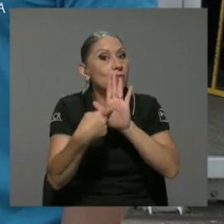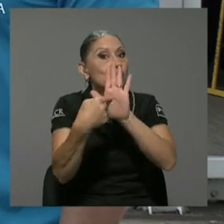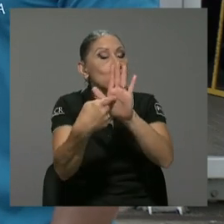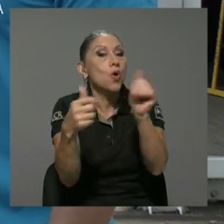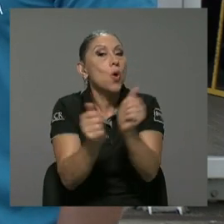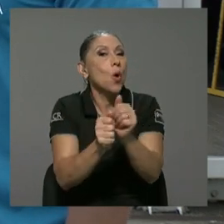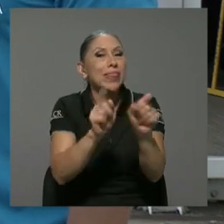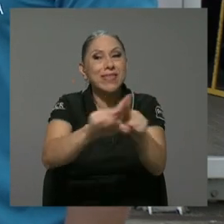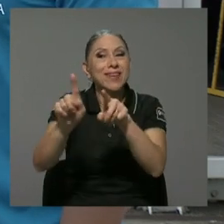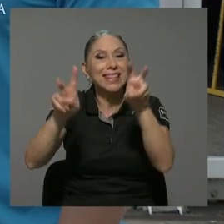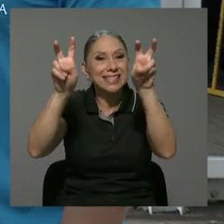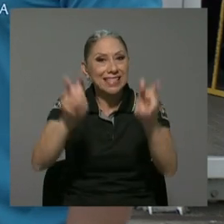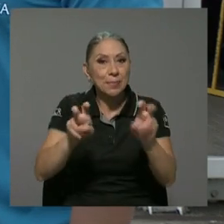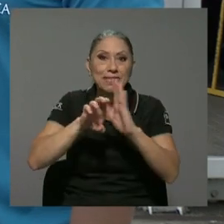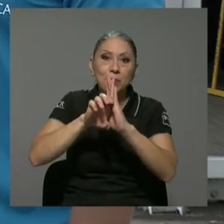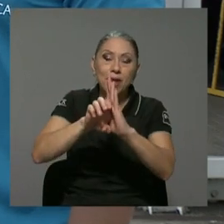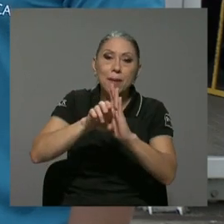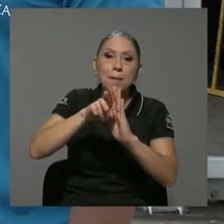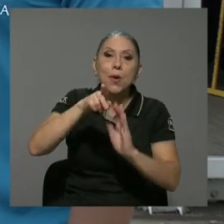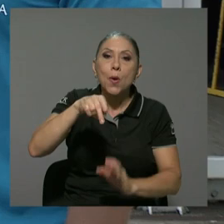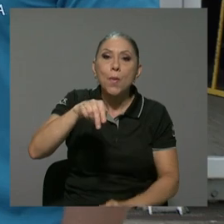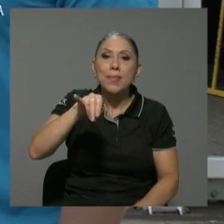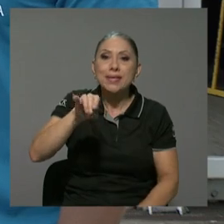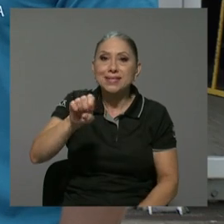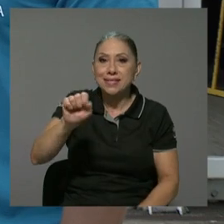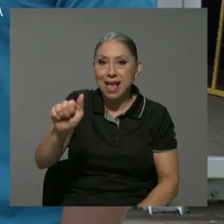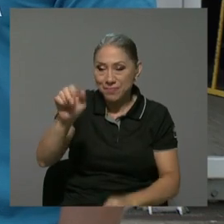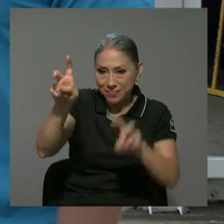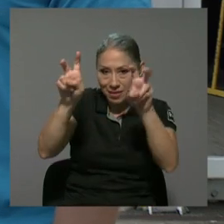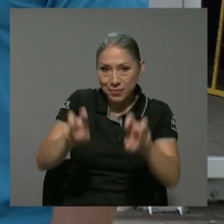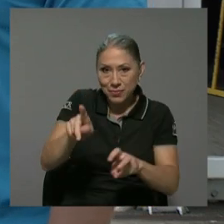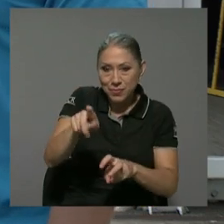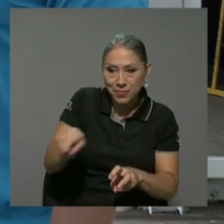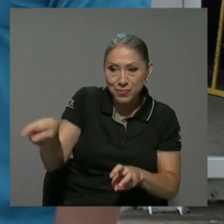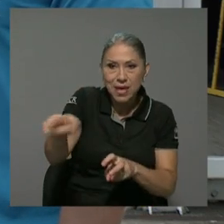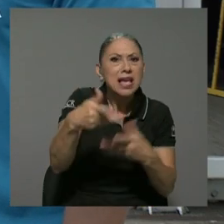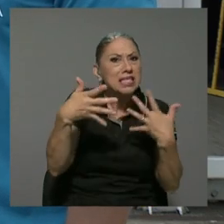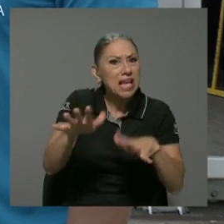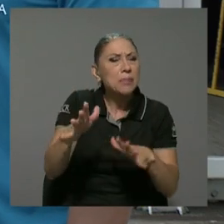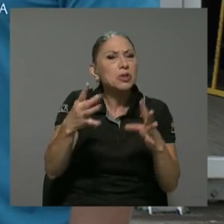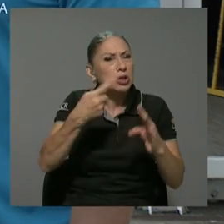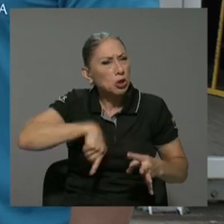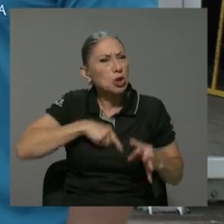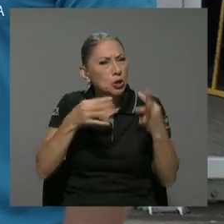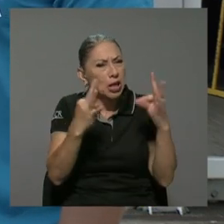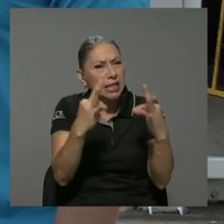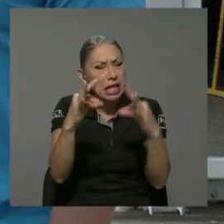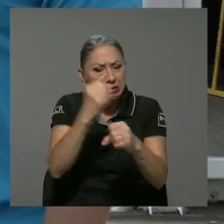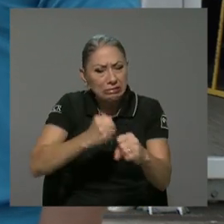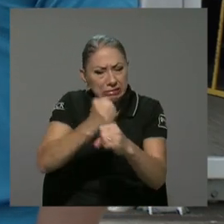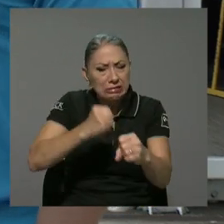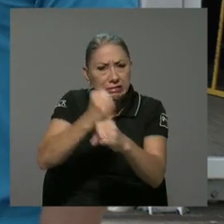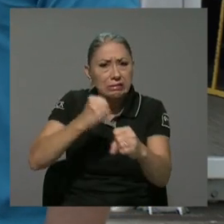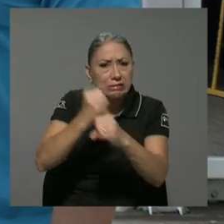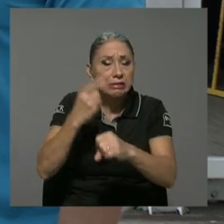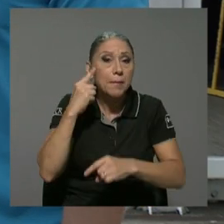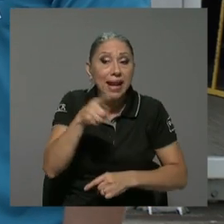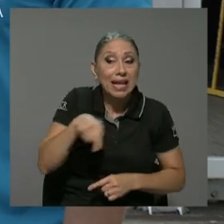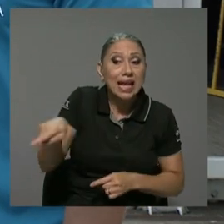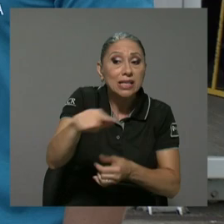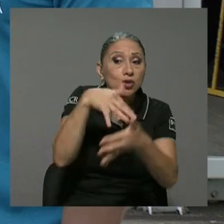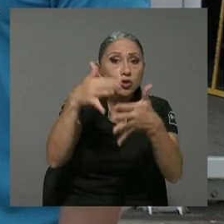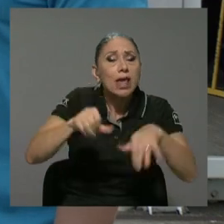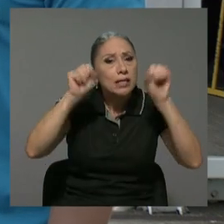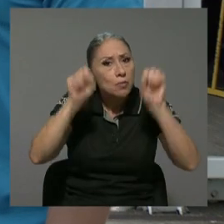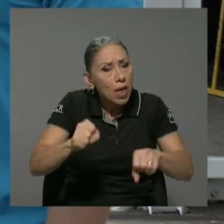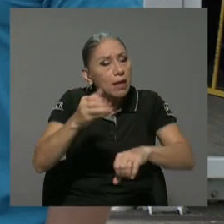pero estamos teniendo una incidencia en el aula y por lo tanto la estamos tratando, abordando de la mejor manera para poder sacar a esos estudiantes adelante. causas